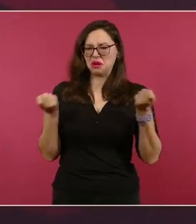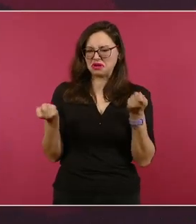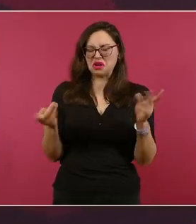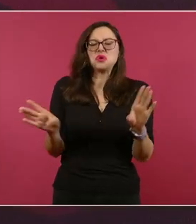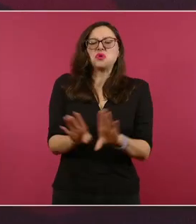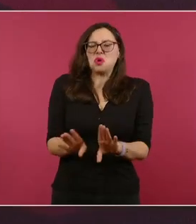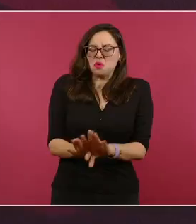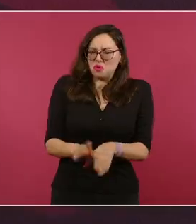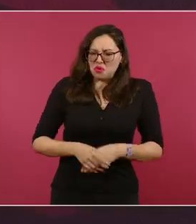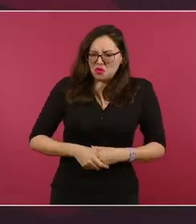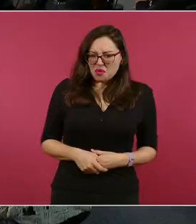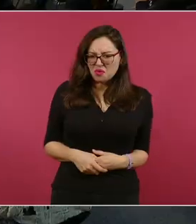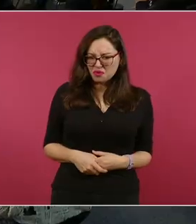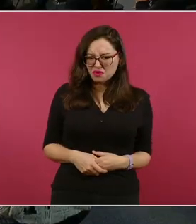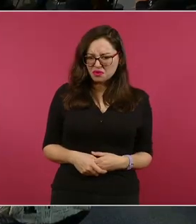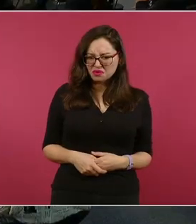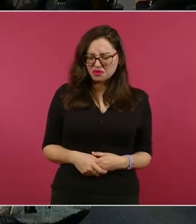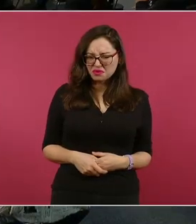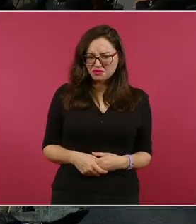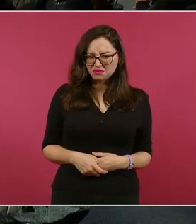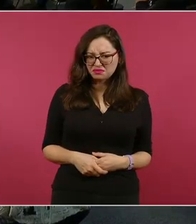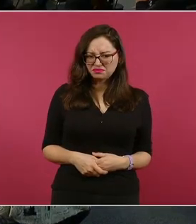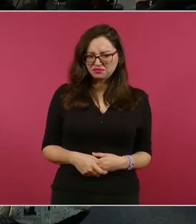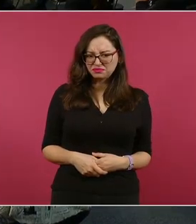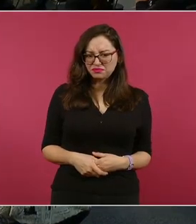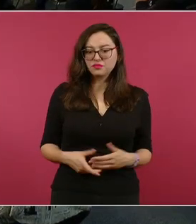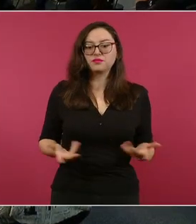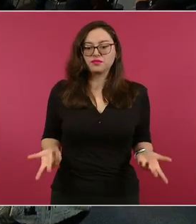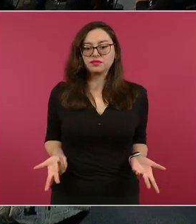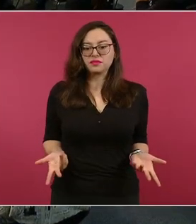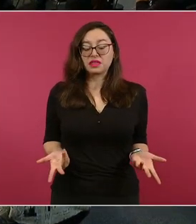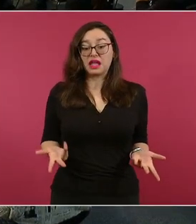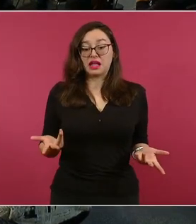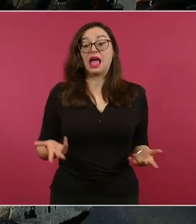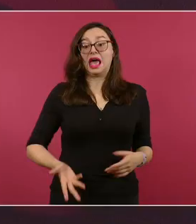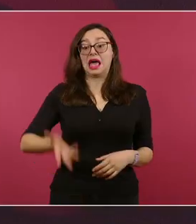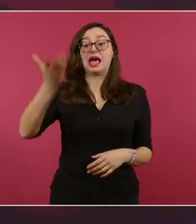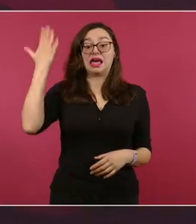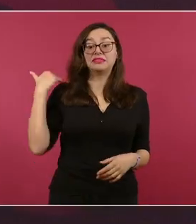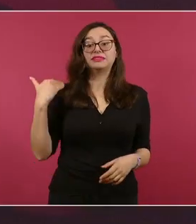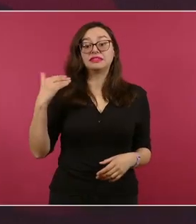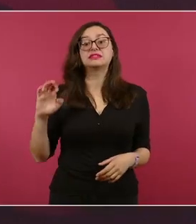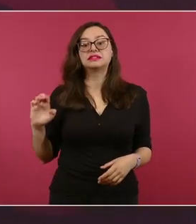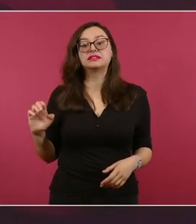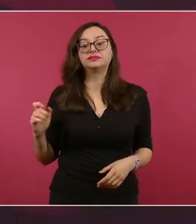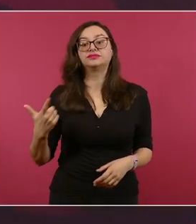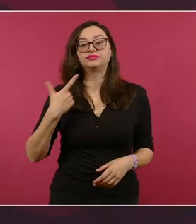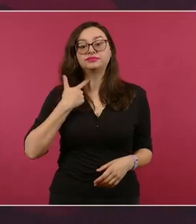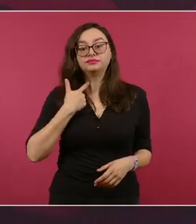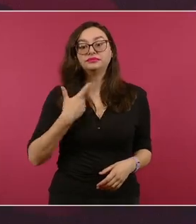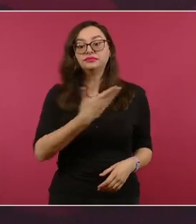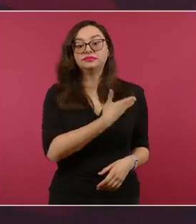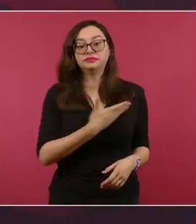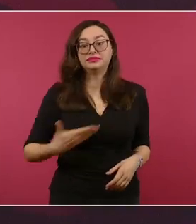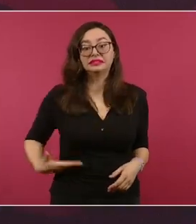O sea, por eso los arrinconan, ¿sí?, y los ponen de